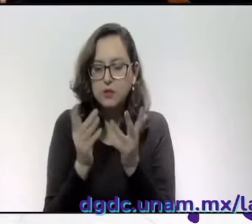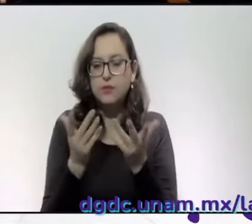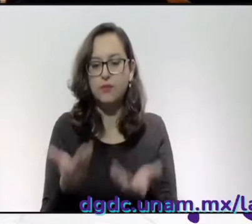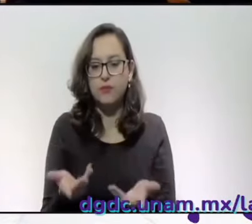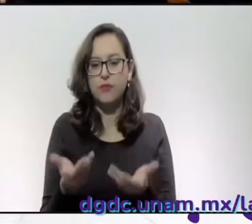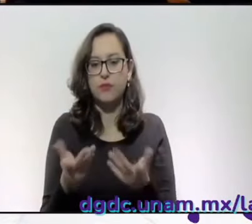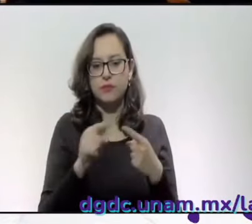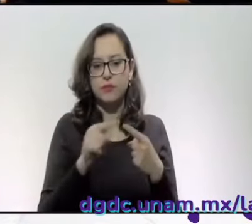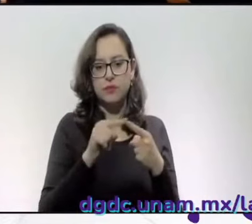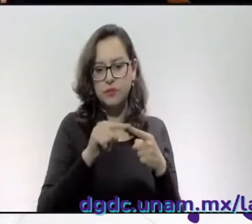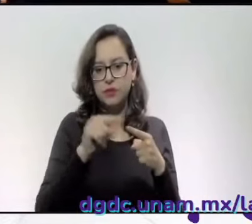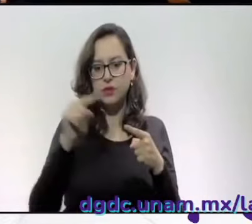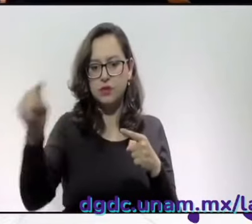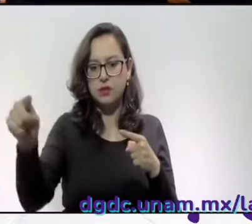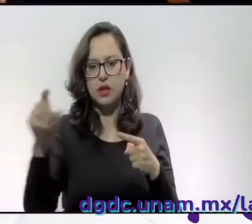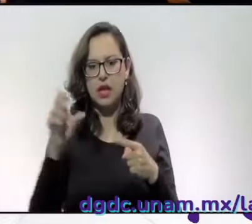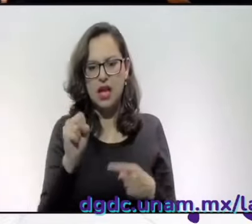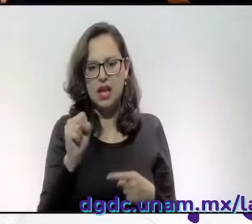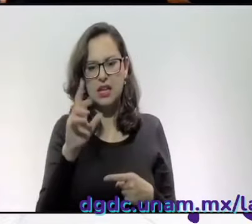se llamaba, Miguel?